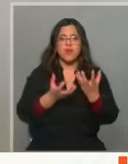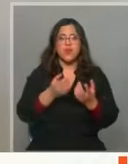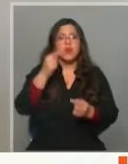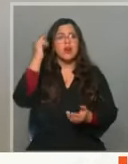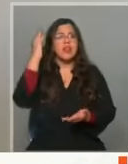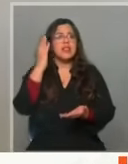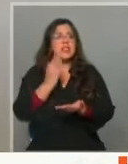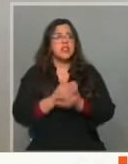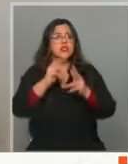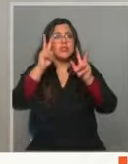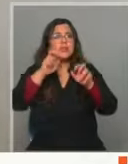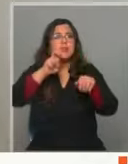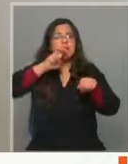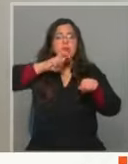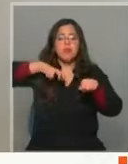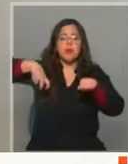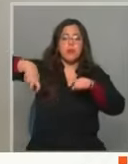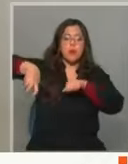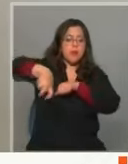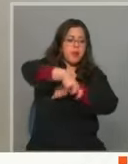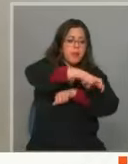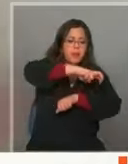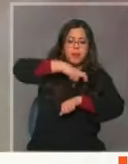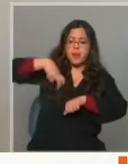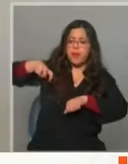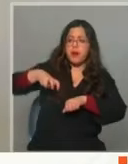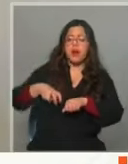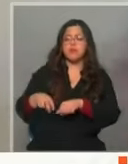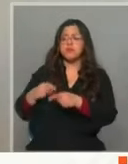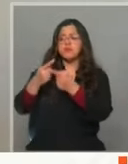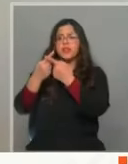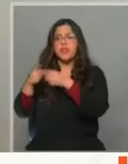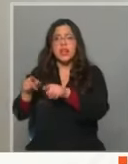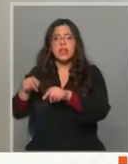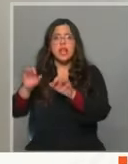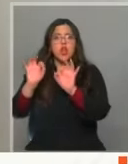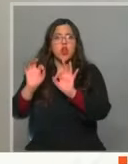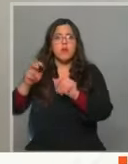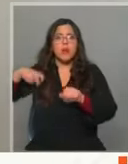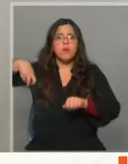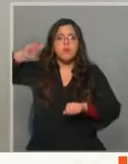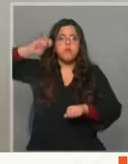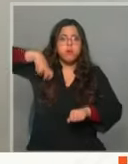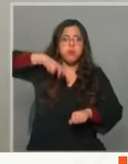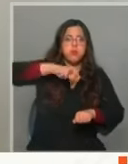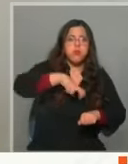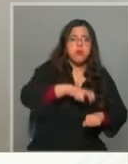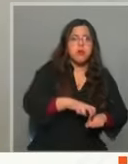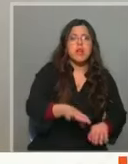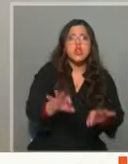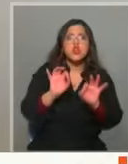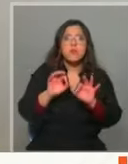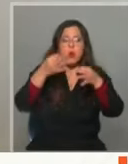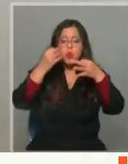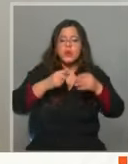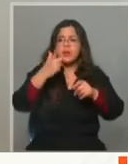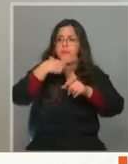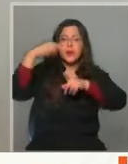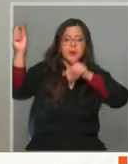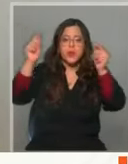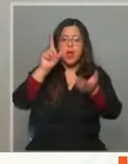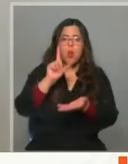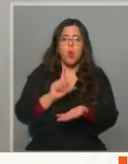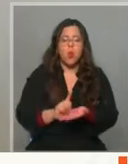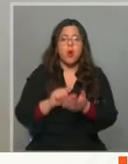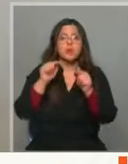escalera de caracol versus una escalera común y silvestre con un solo descanso es tan importante a la hora de poder evacuar una zona.